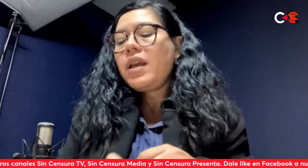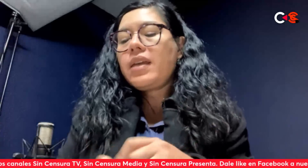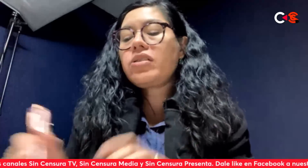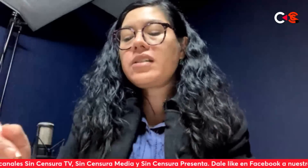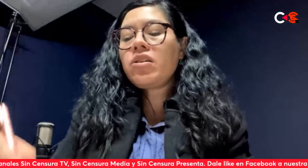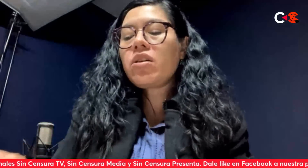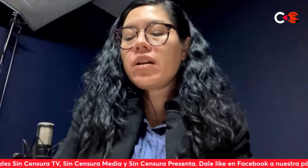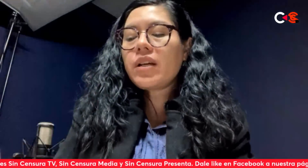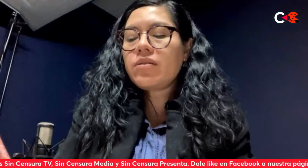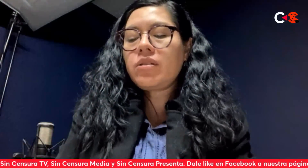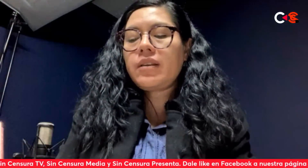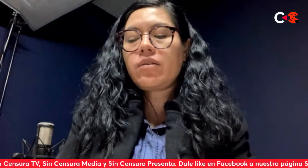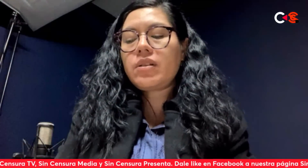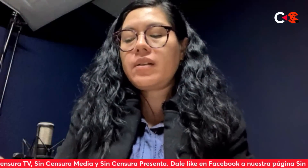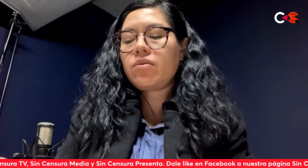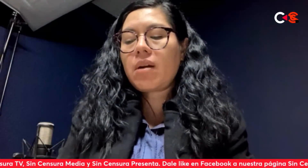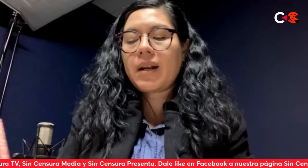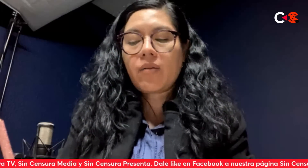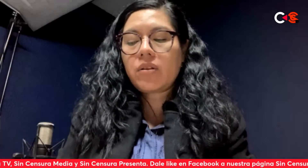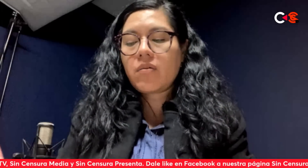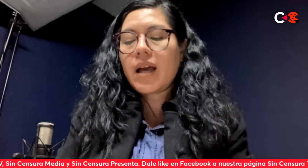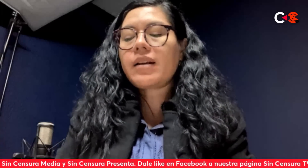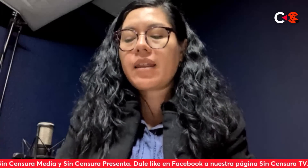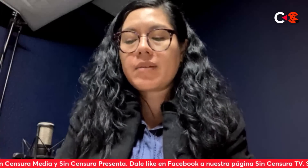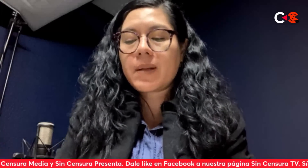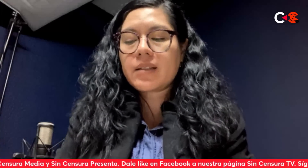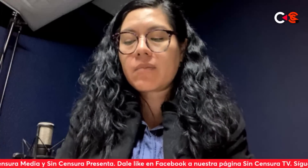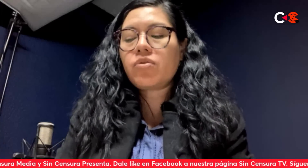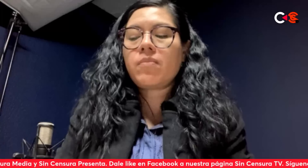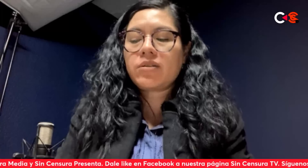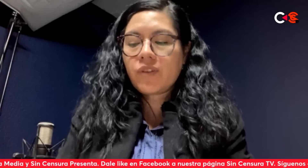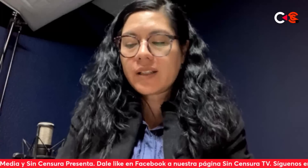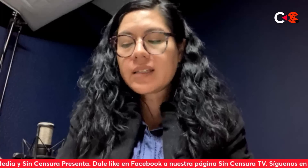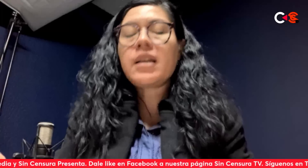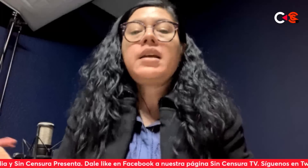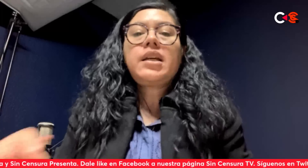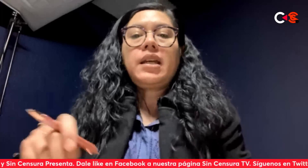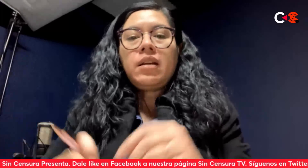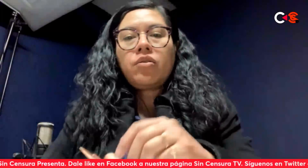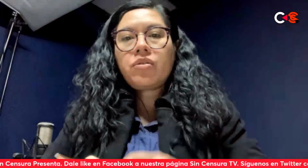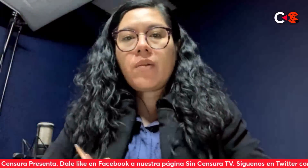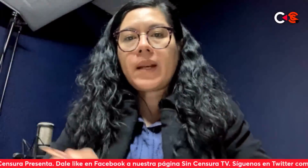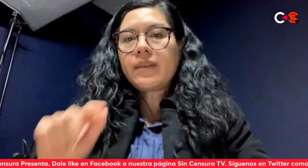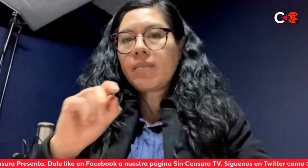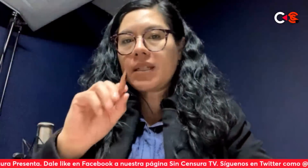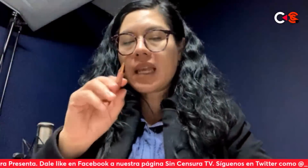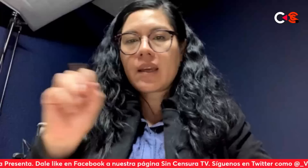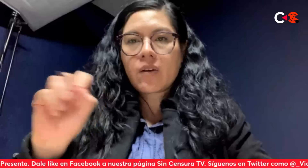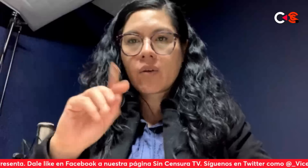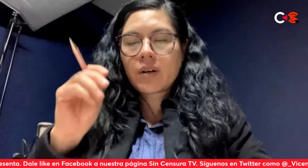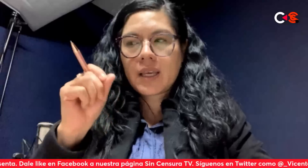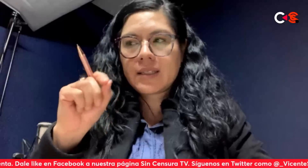cerco. Entonces, yo creo que estos intentos de censura van a continuar, cada vez van a ser mucho más fuertes, y no solo para